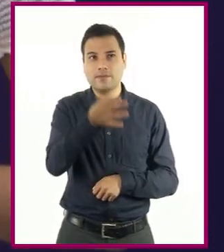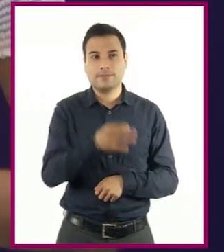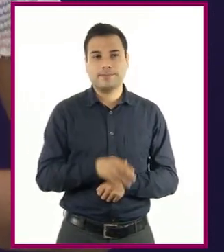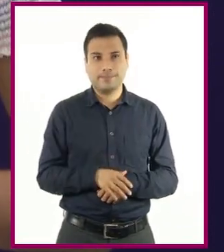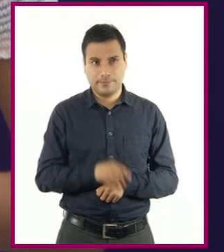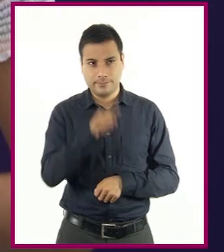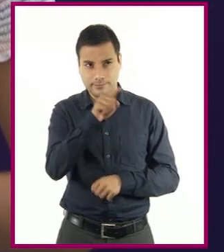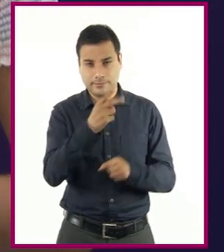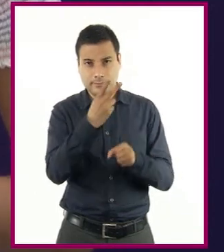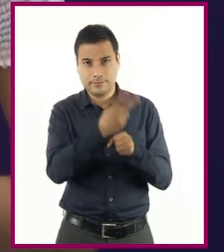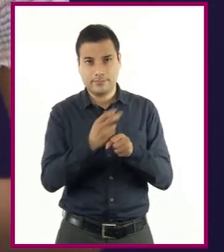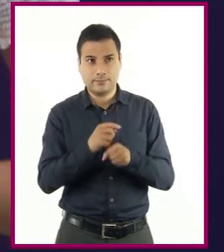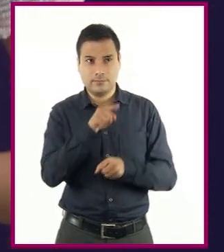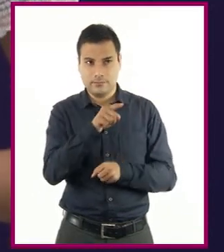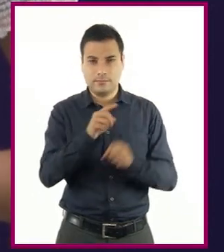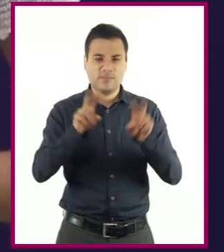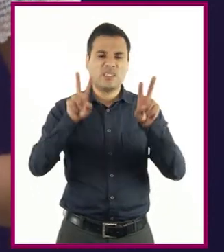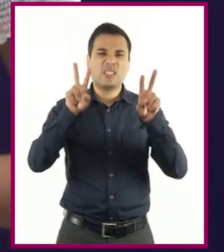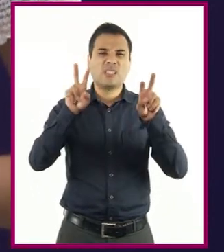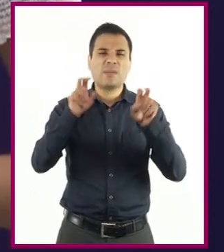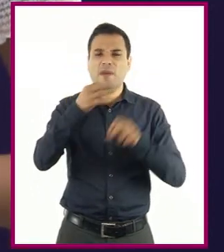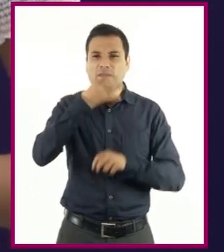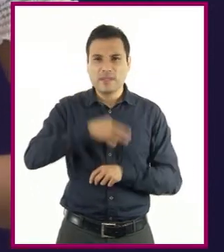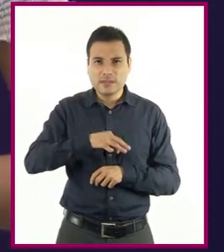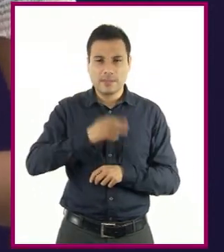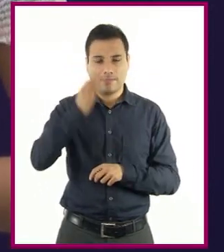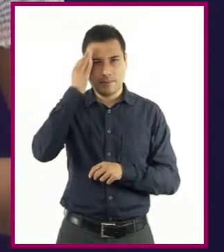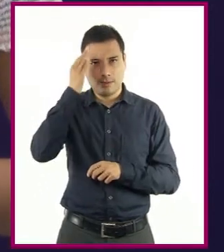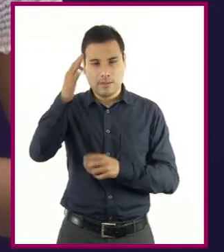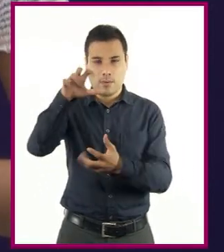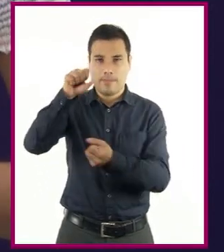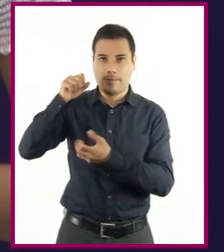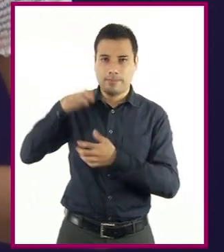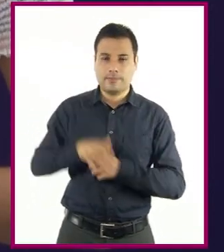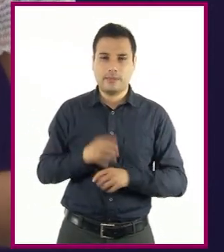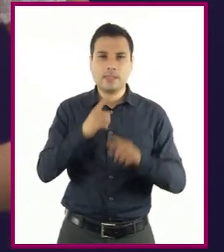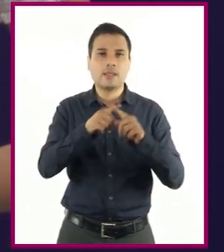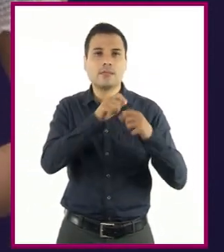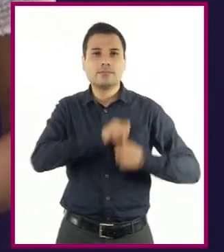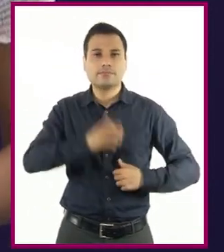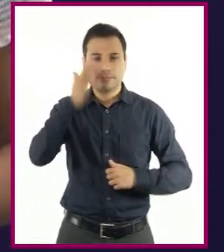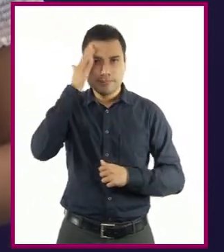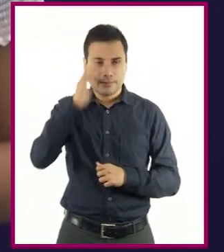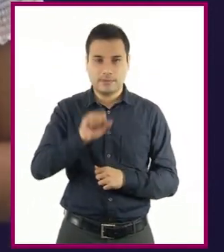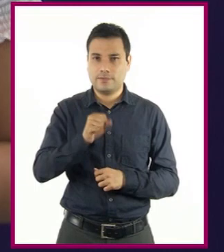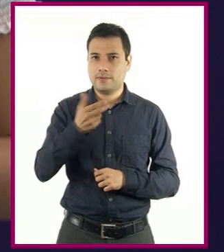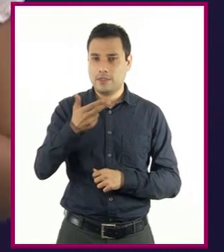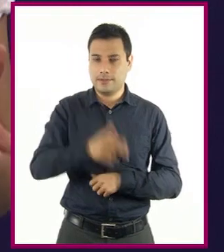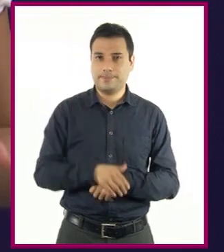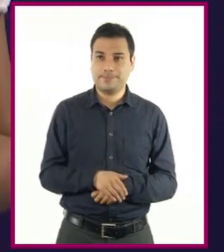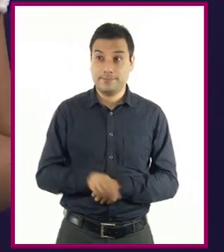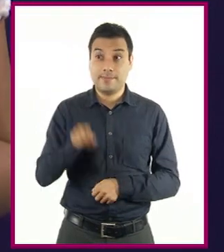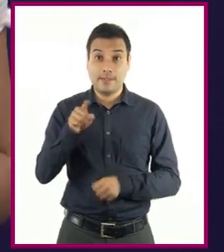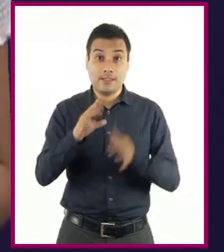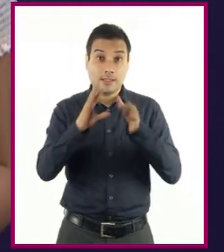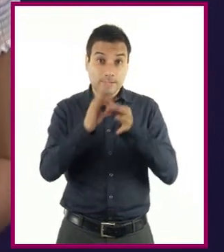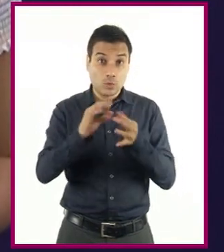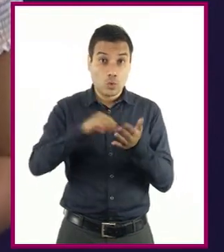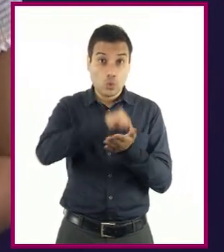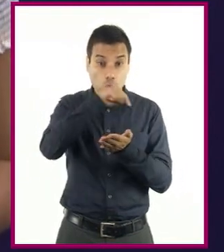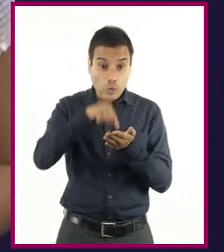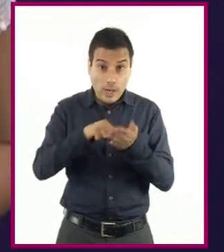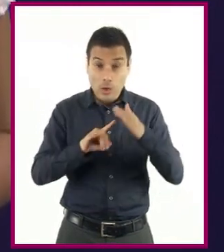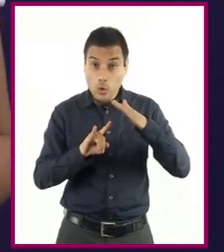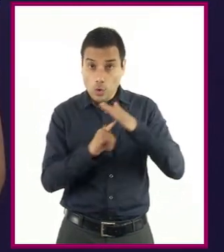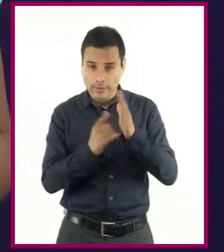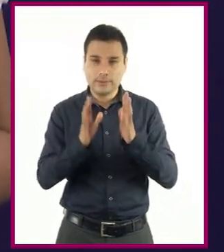evento para viajeros del tiempo, organizado por el profesor Stephen Hawking. Además de especificar el lugar y el tiempo